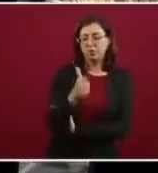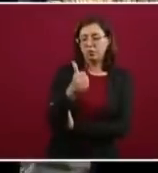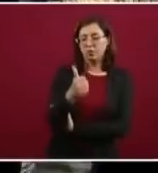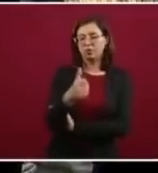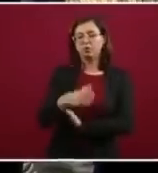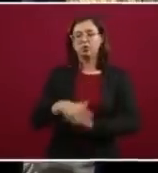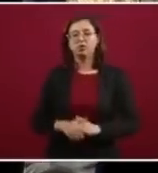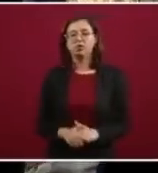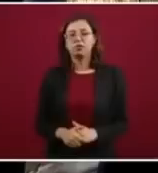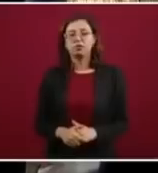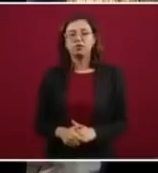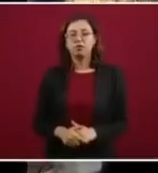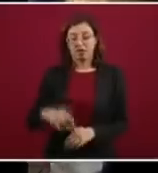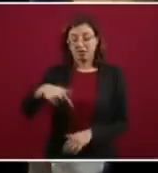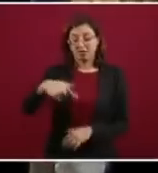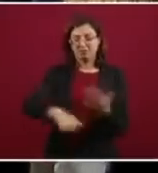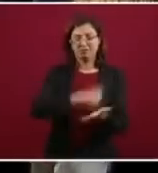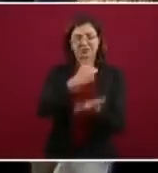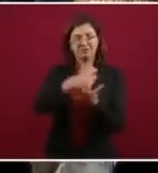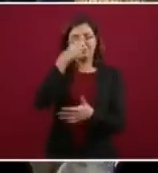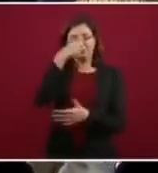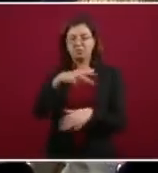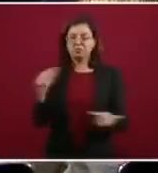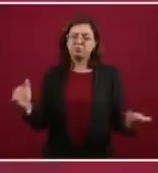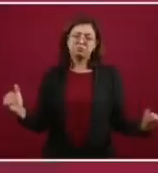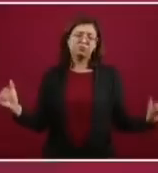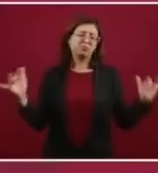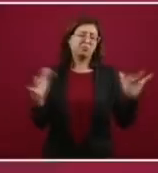1911, entonces aquí en la ciudad,